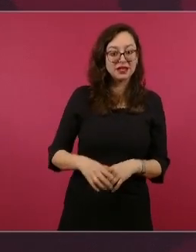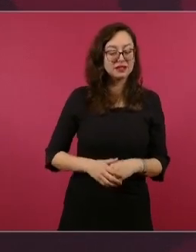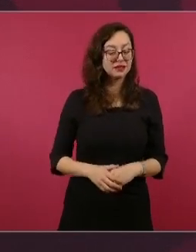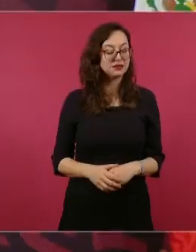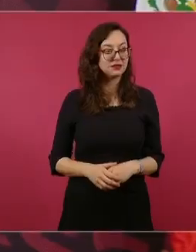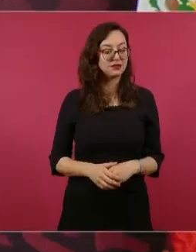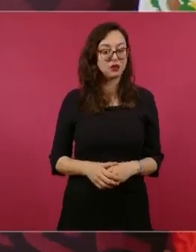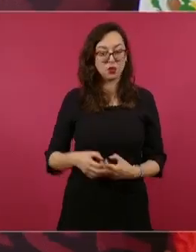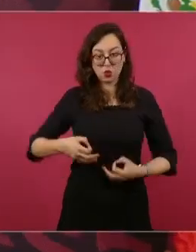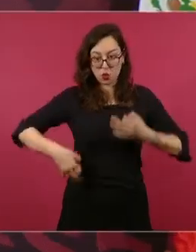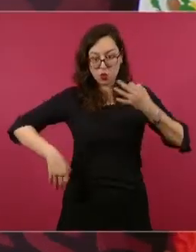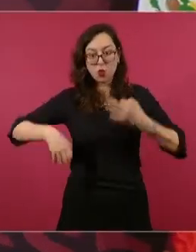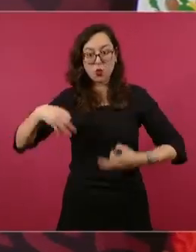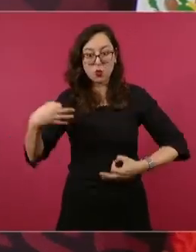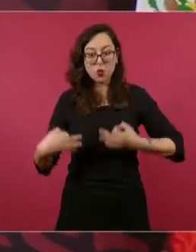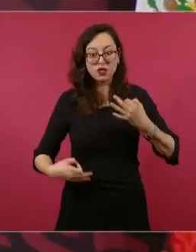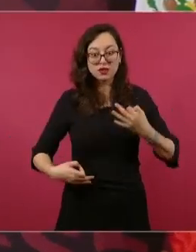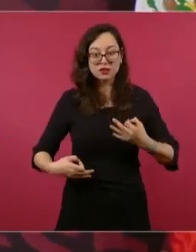que